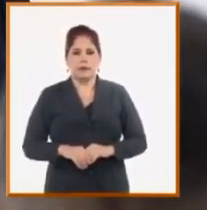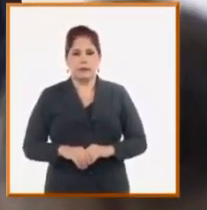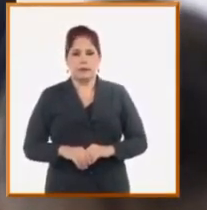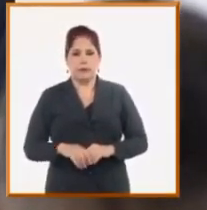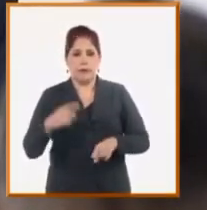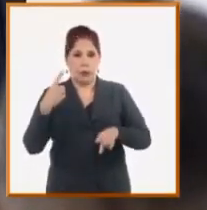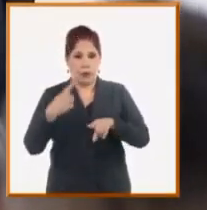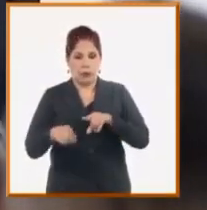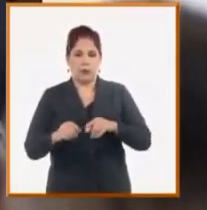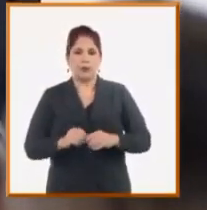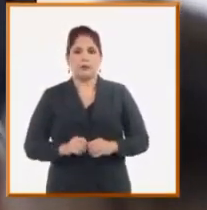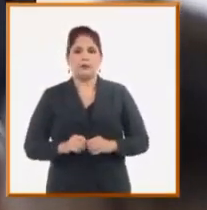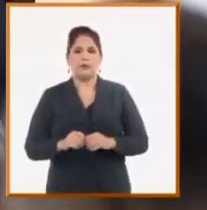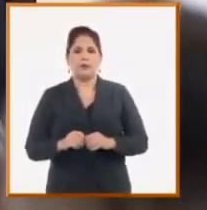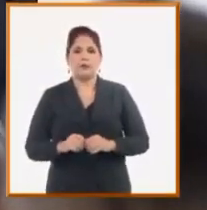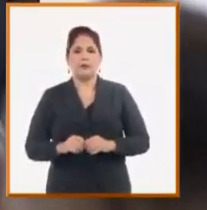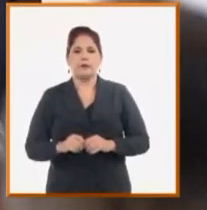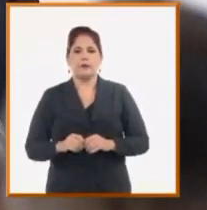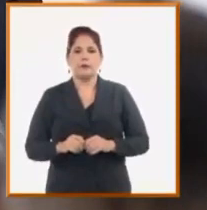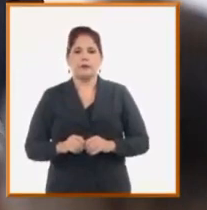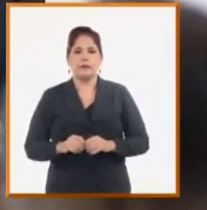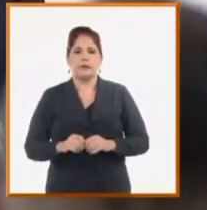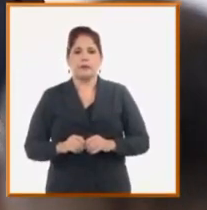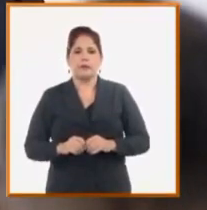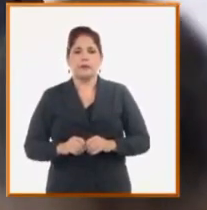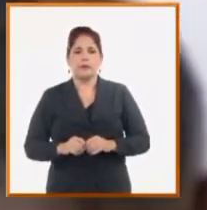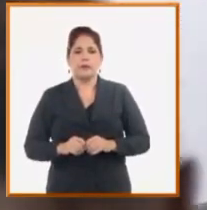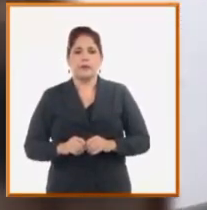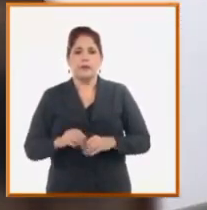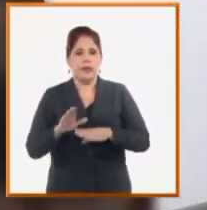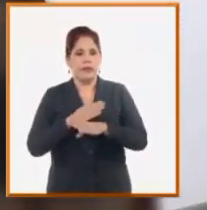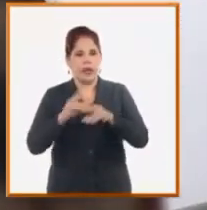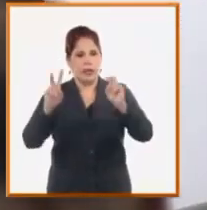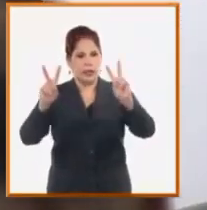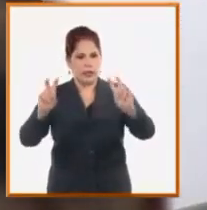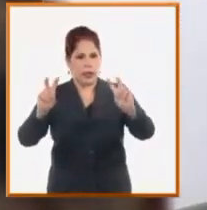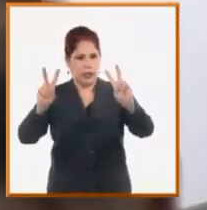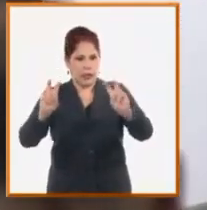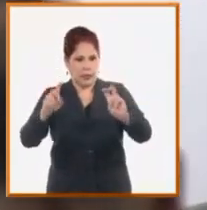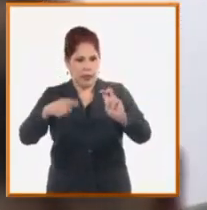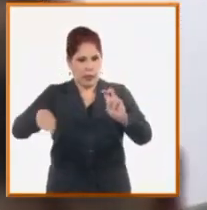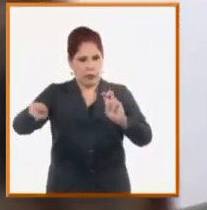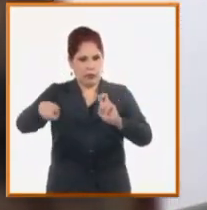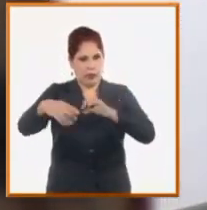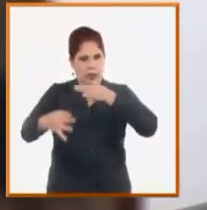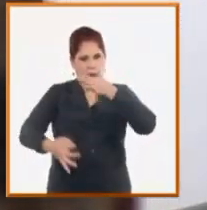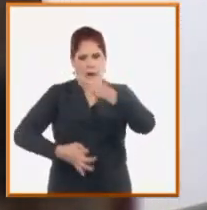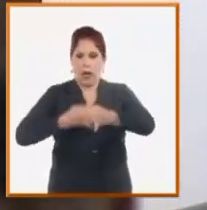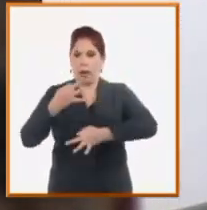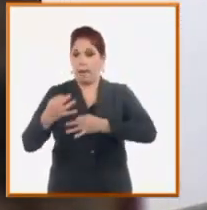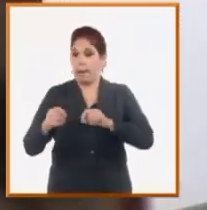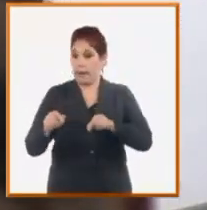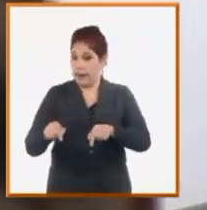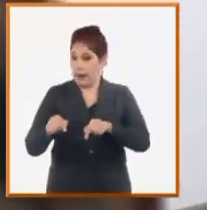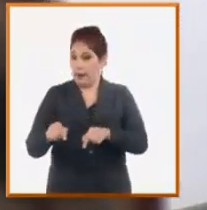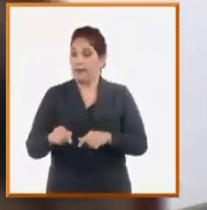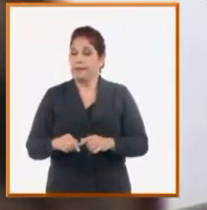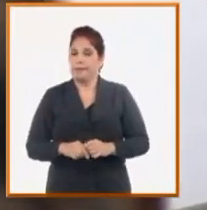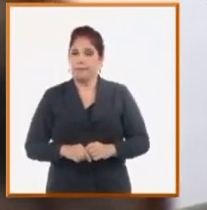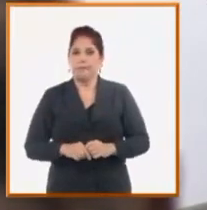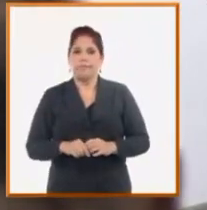Ahora, sí hay un grupo de temas de los que ustedes han planteado aquí, que